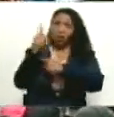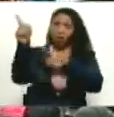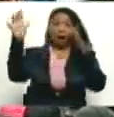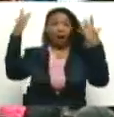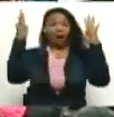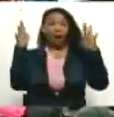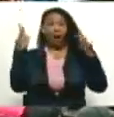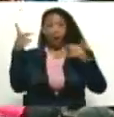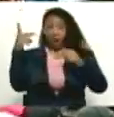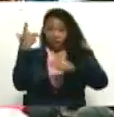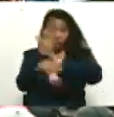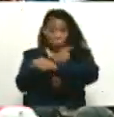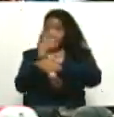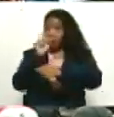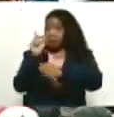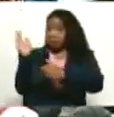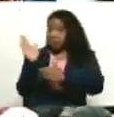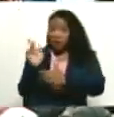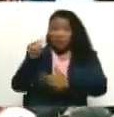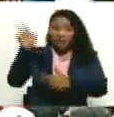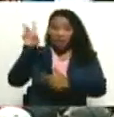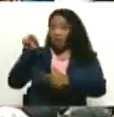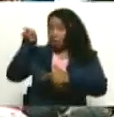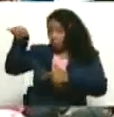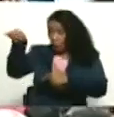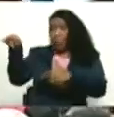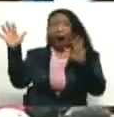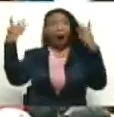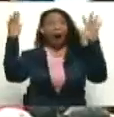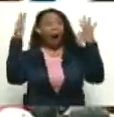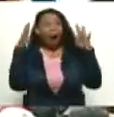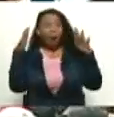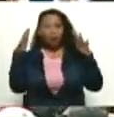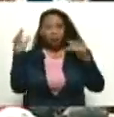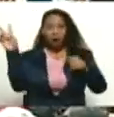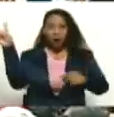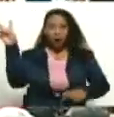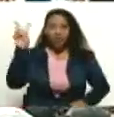las vacunas y decían en Venezuela va a haber